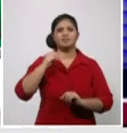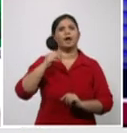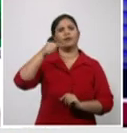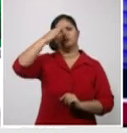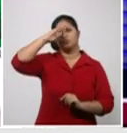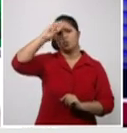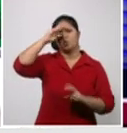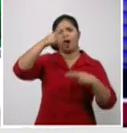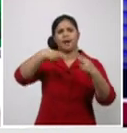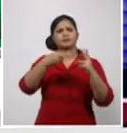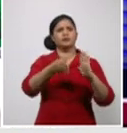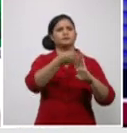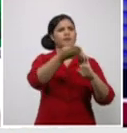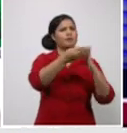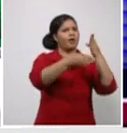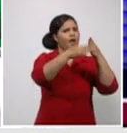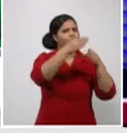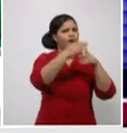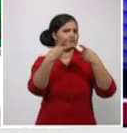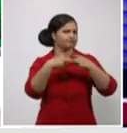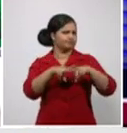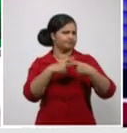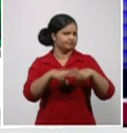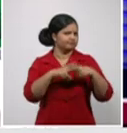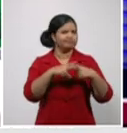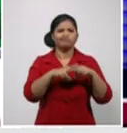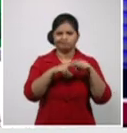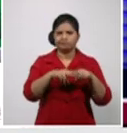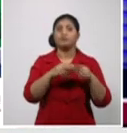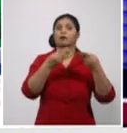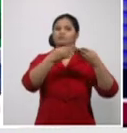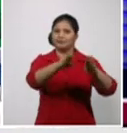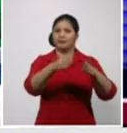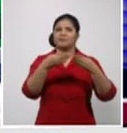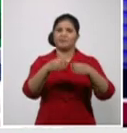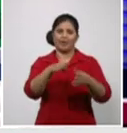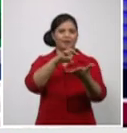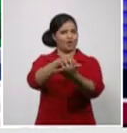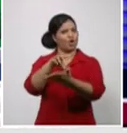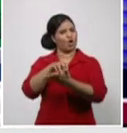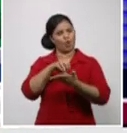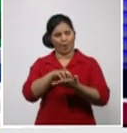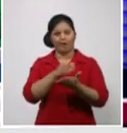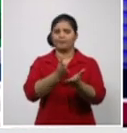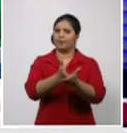en todos estos territorios. Como resultado del estudio de estas